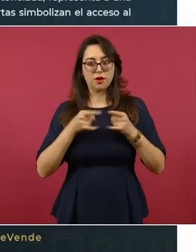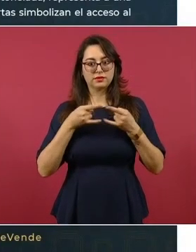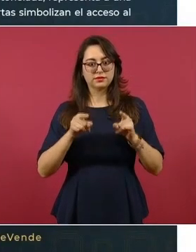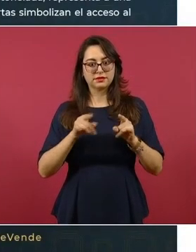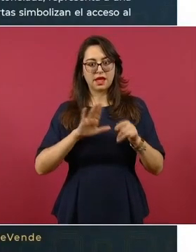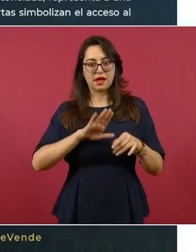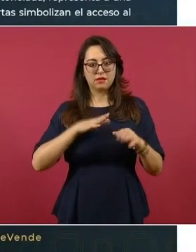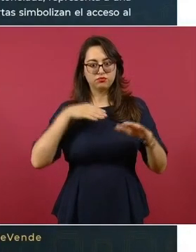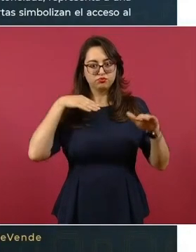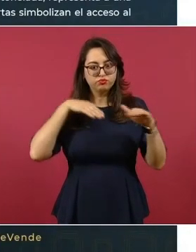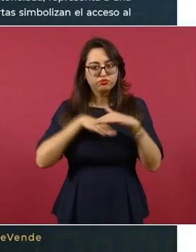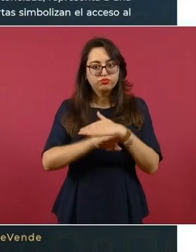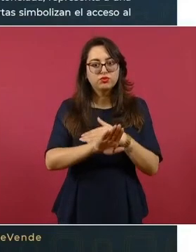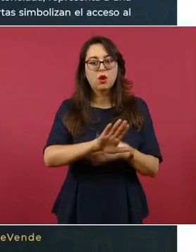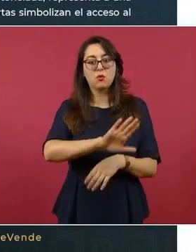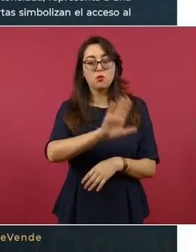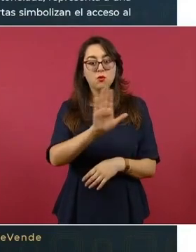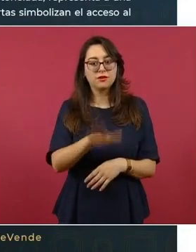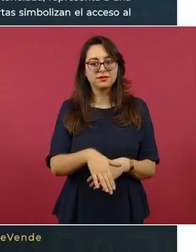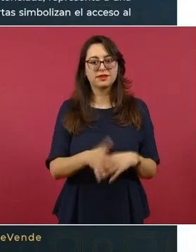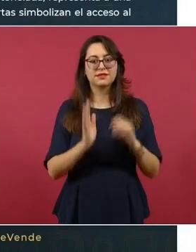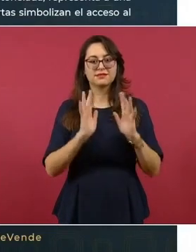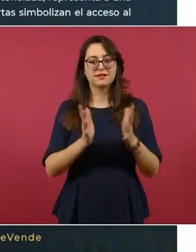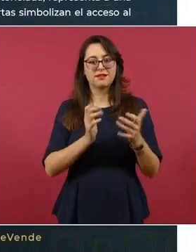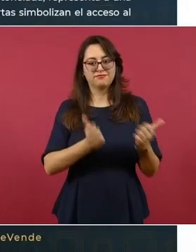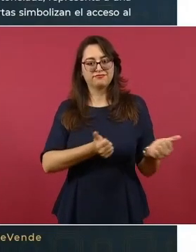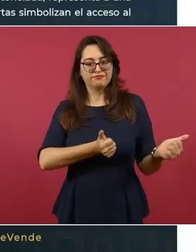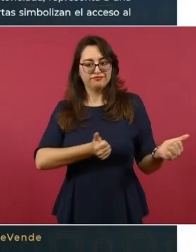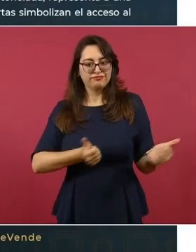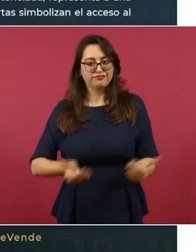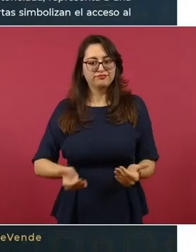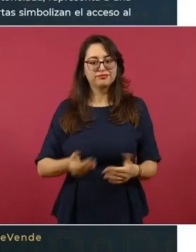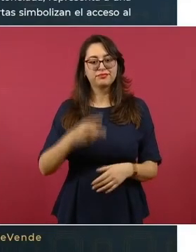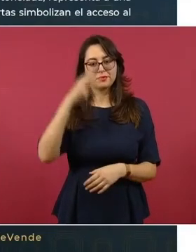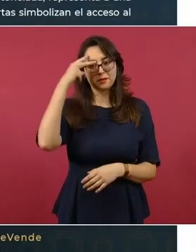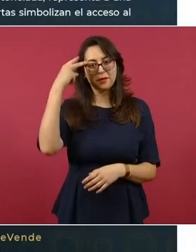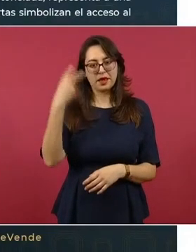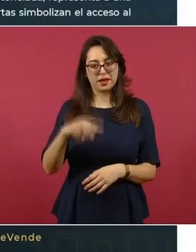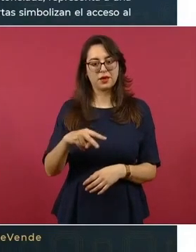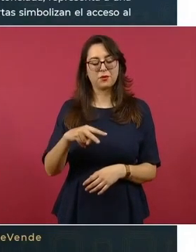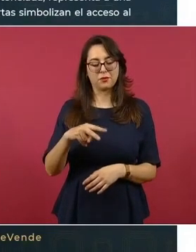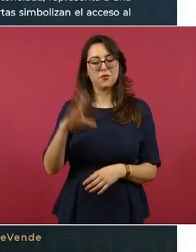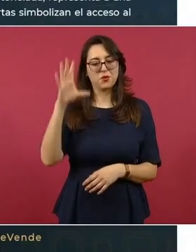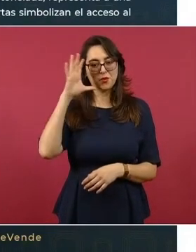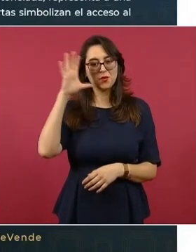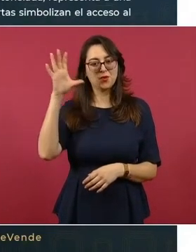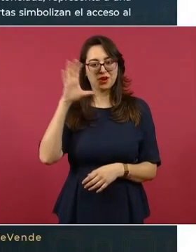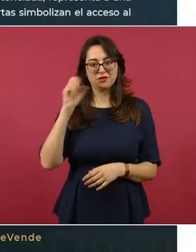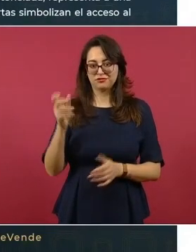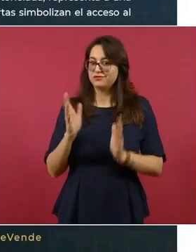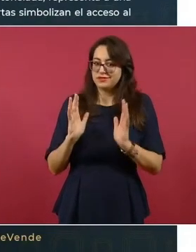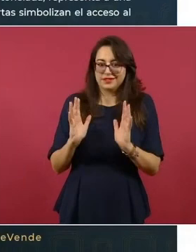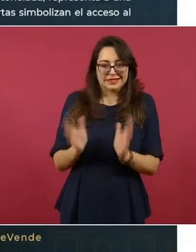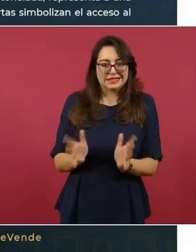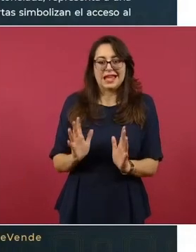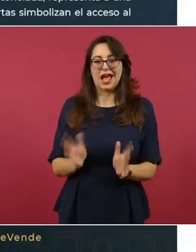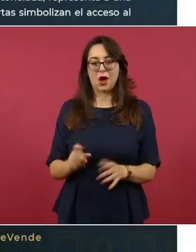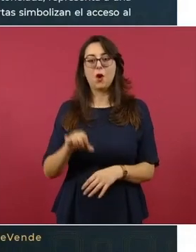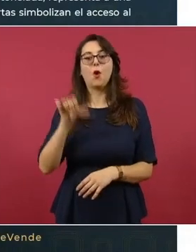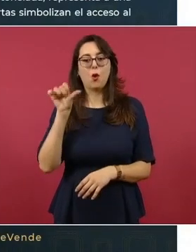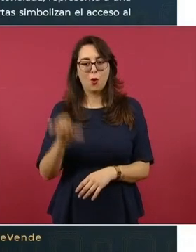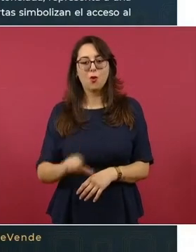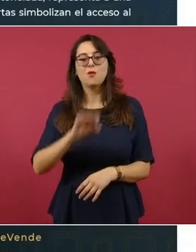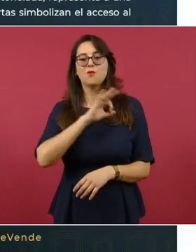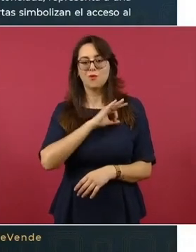en México, está en el estado de Morelos. Y hoy mismo invitamos a todas y todos a que acudan